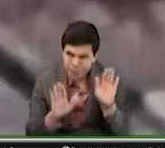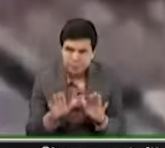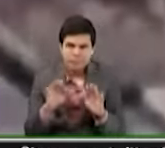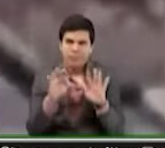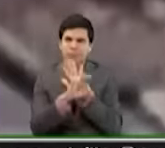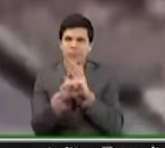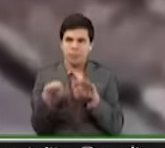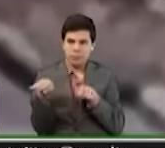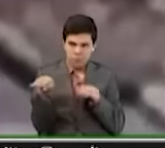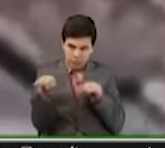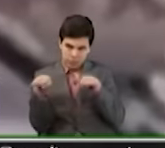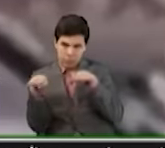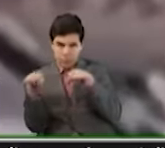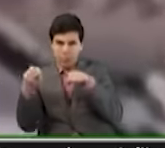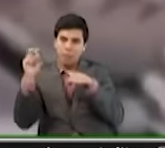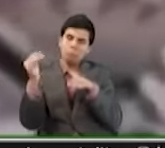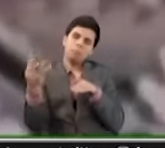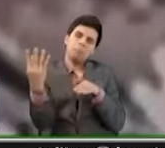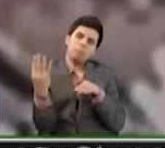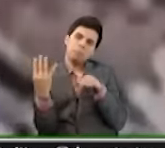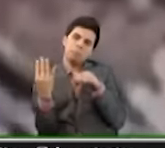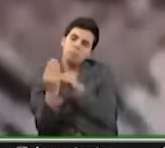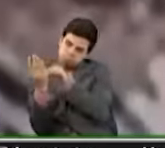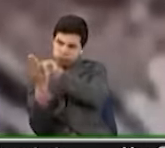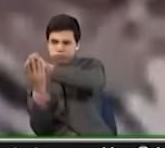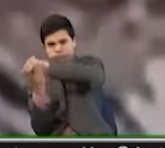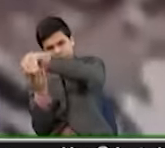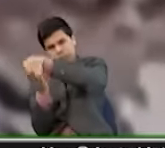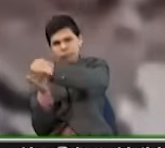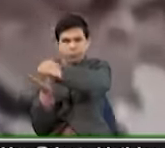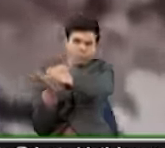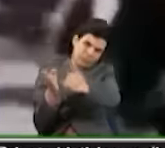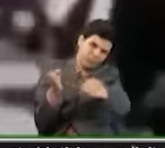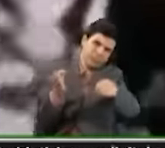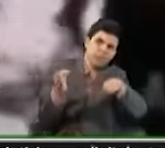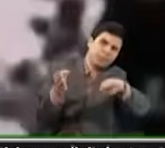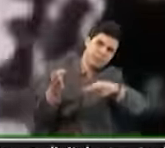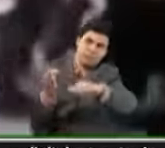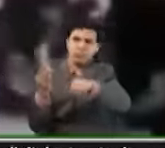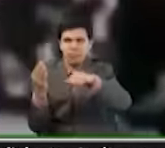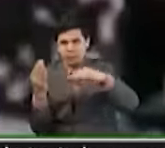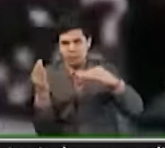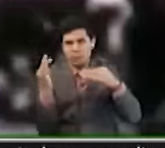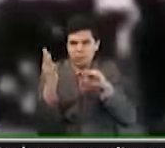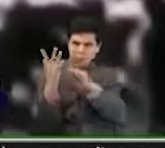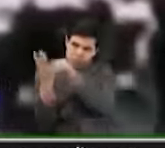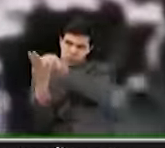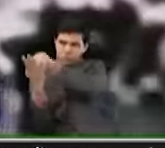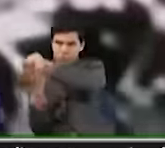en una parte del andén y luego al momento de hacer una maniobra hace que el vehículo lo envía